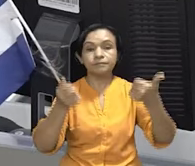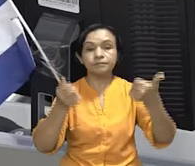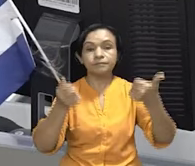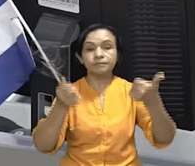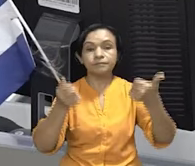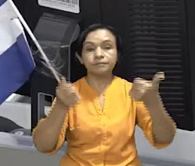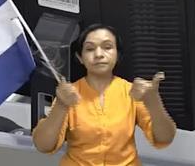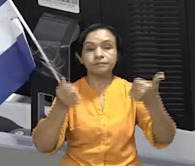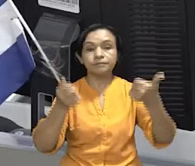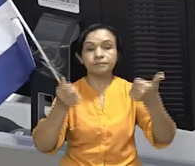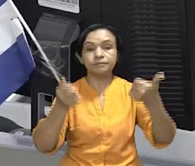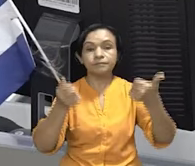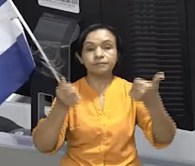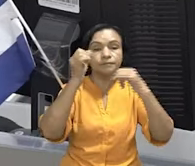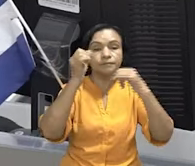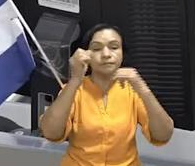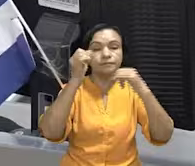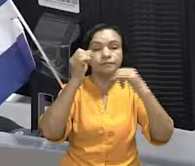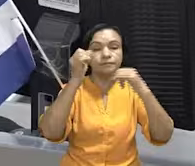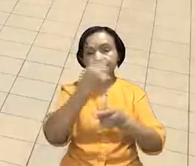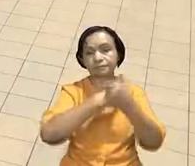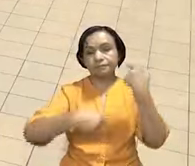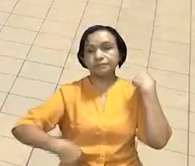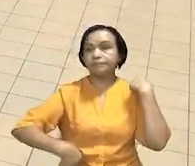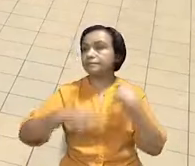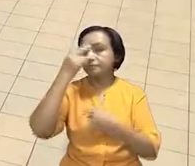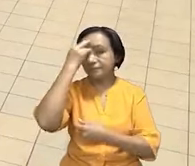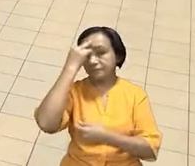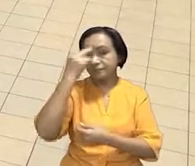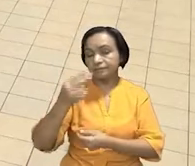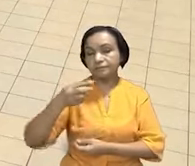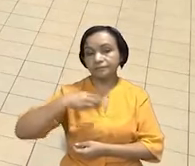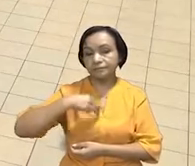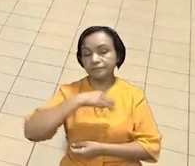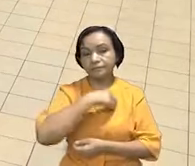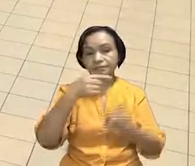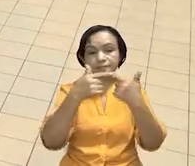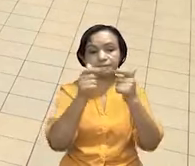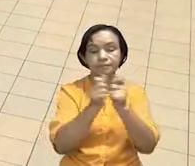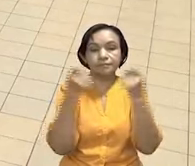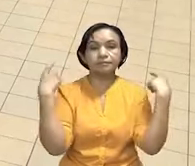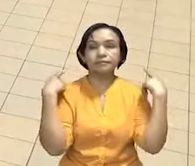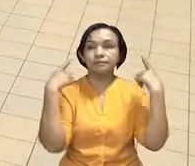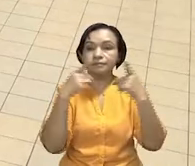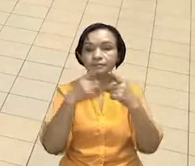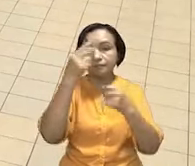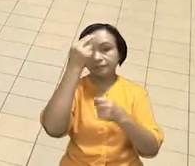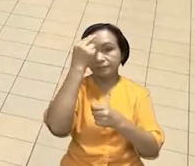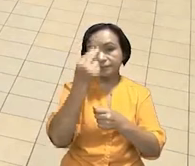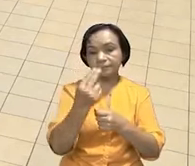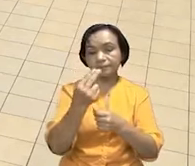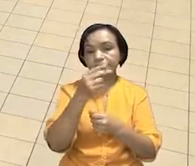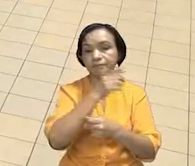diferentes organismos internacionales y foros políticos, económicos y sociales de alto nivel. Entre estas